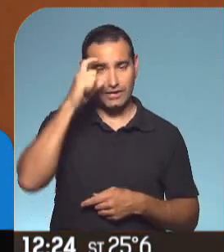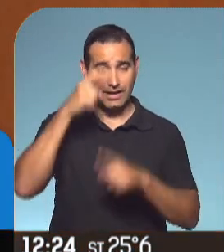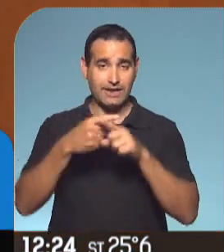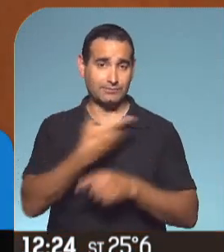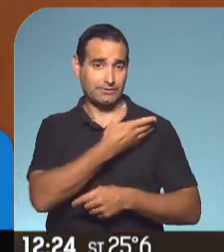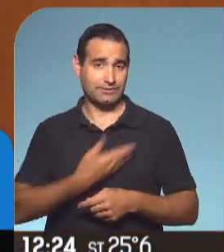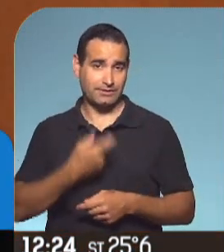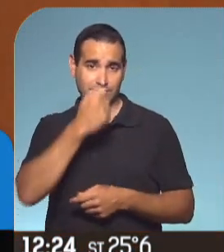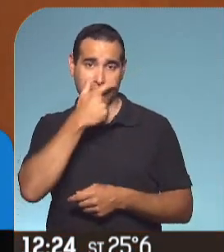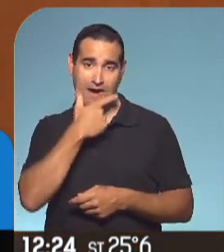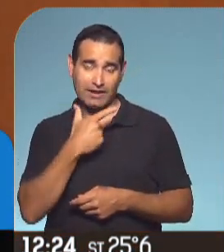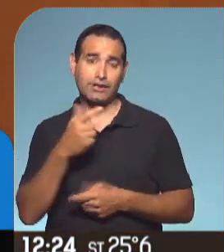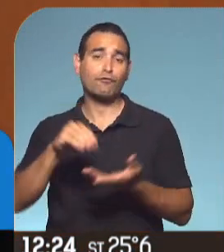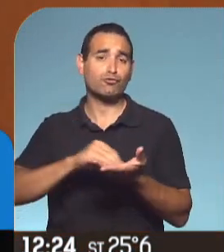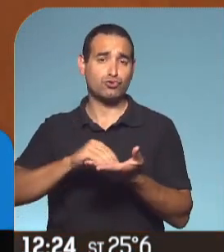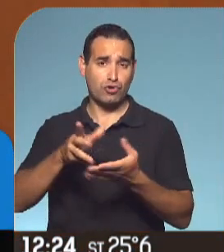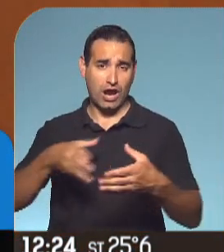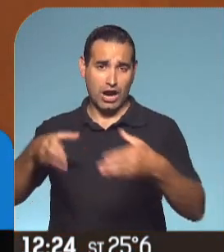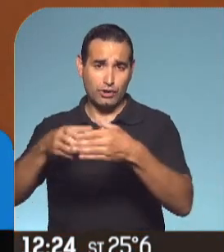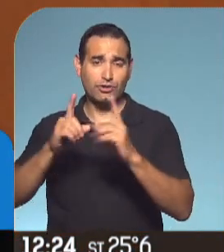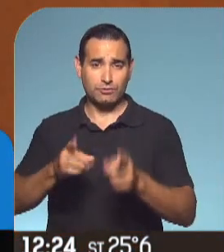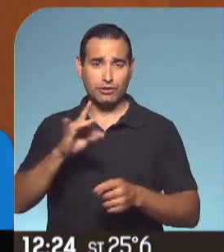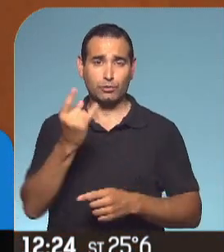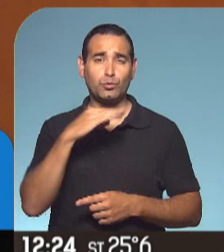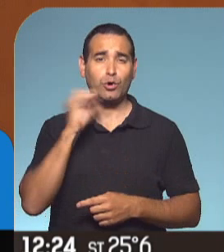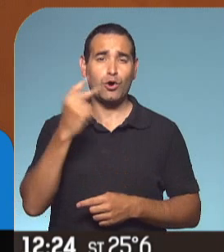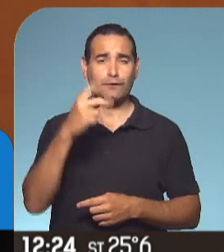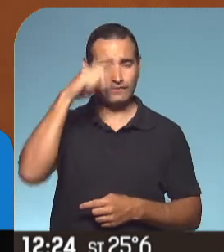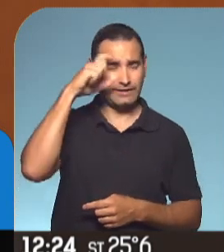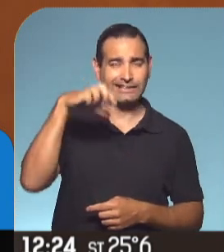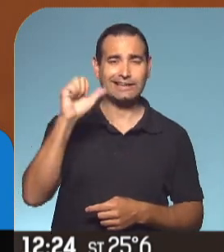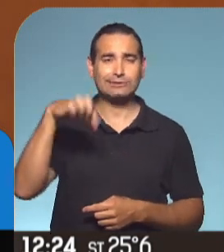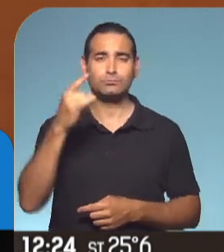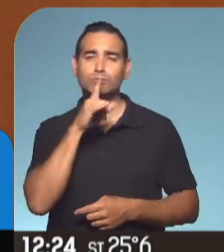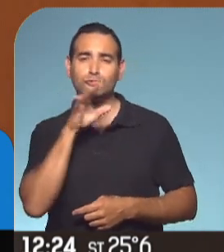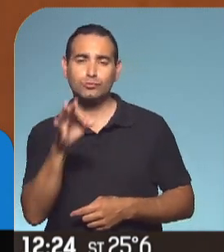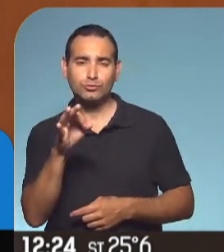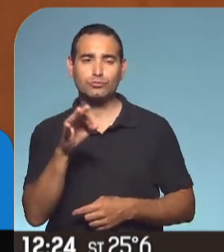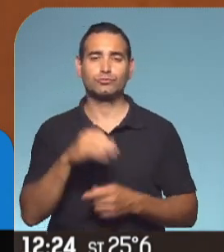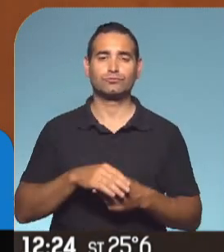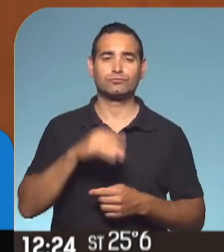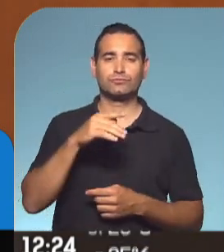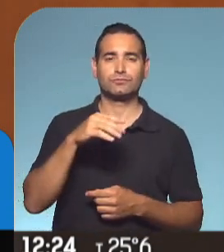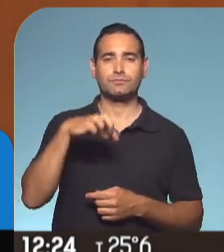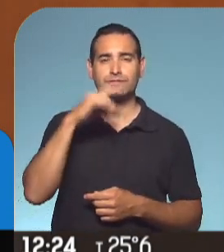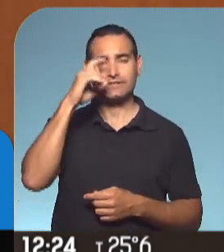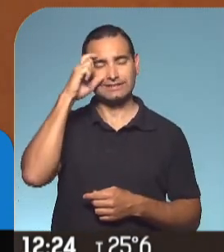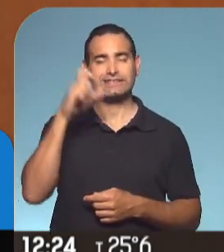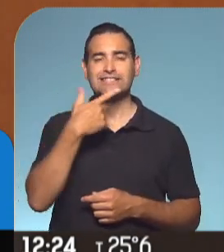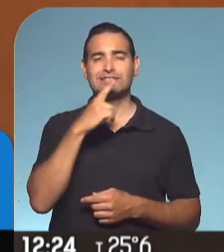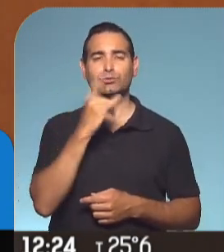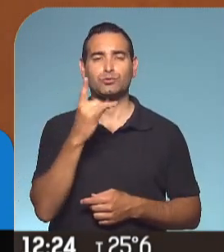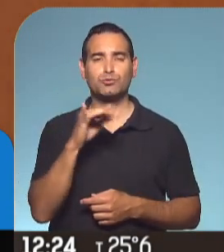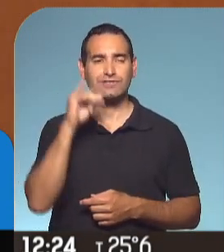la Nación, varios de sus funcionarios, Duhovne, Luis Caputo, Sturzenegger, y Sturzenegger,